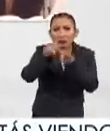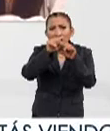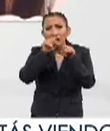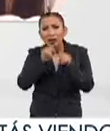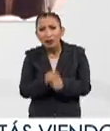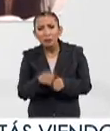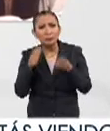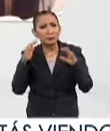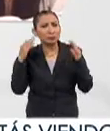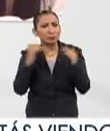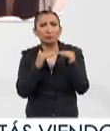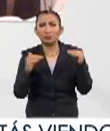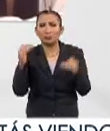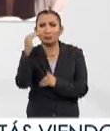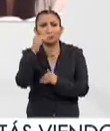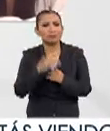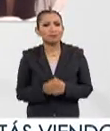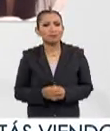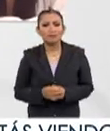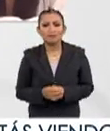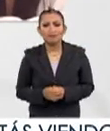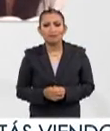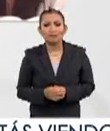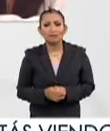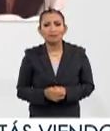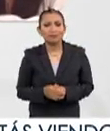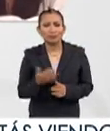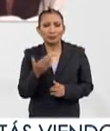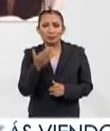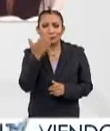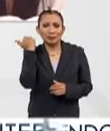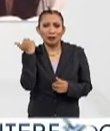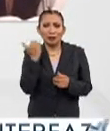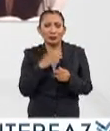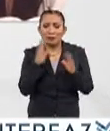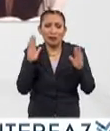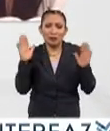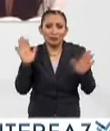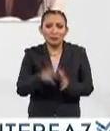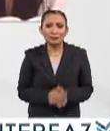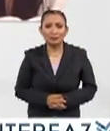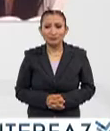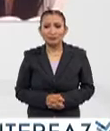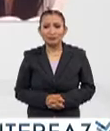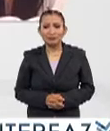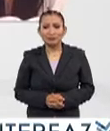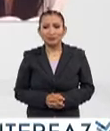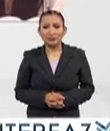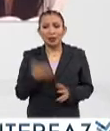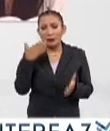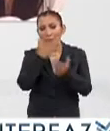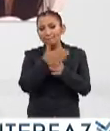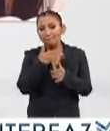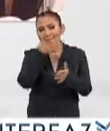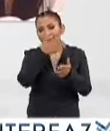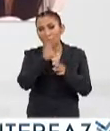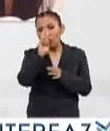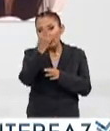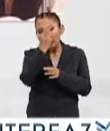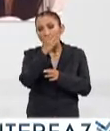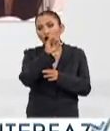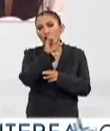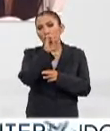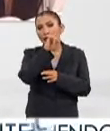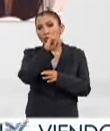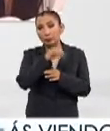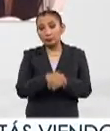son lo máximo. Que no sé, fue maravilloso. el haber estado ahí en la Universidad de